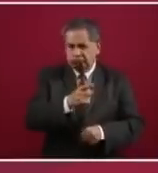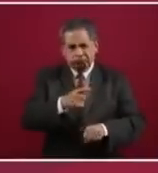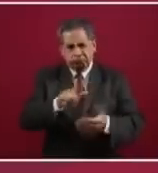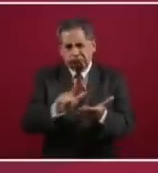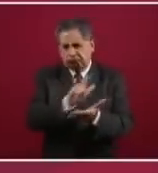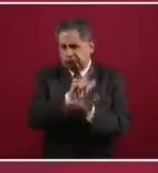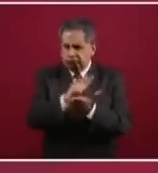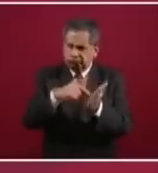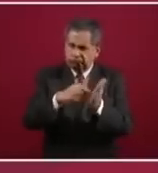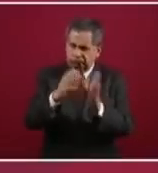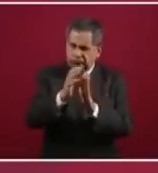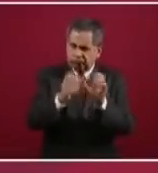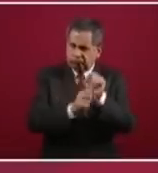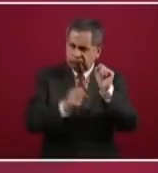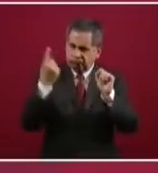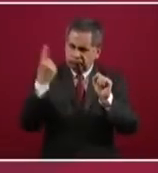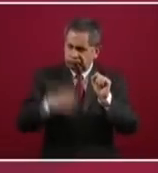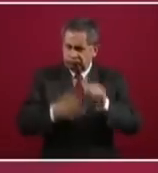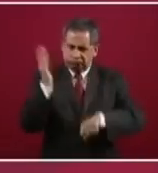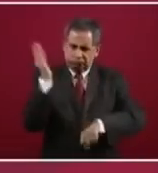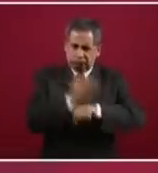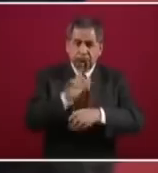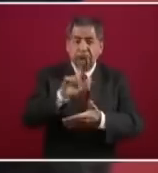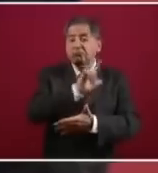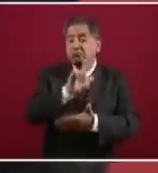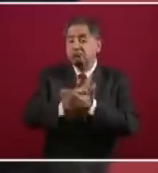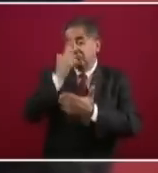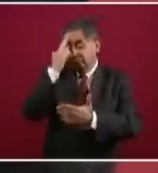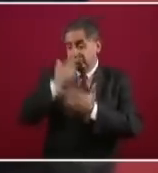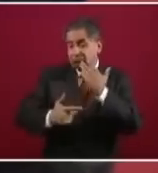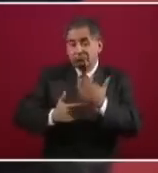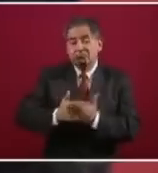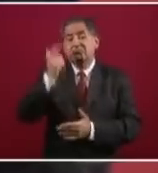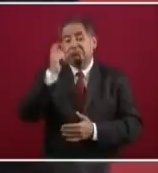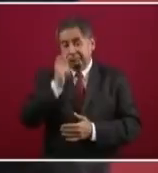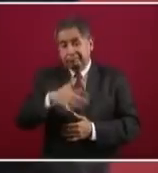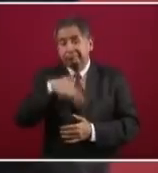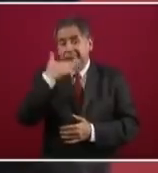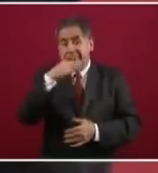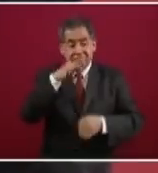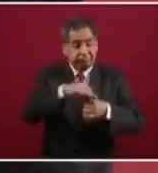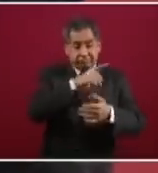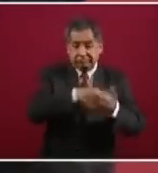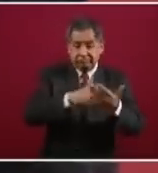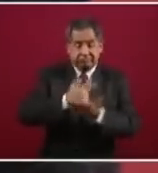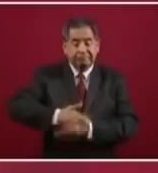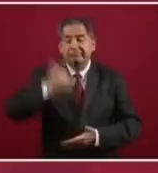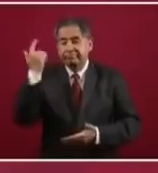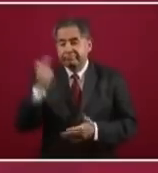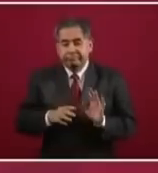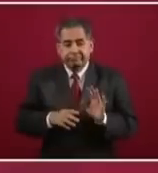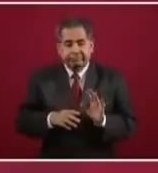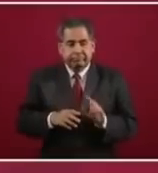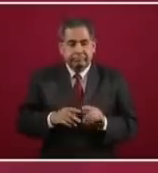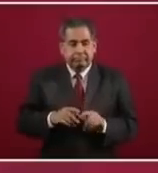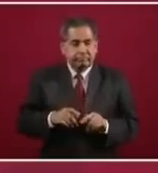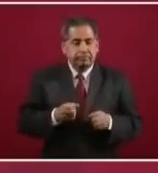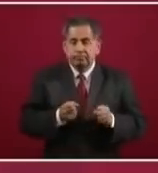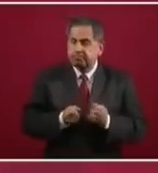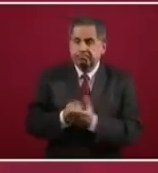ya en la Constitución, que es delito grave el fraude electoral y que no alcance